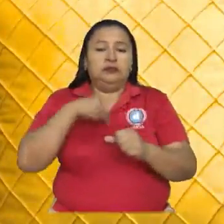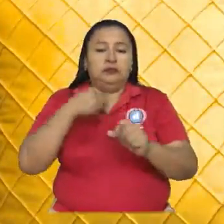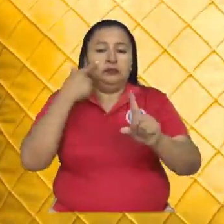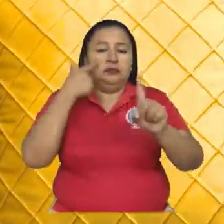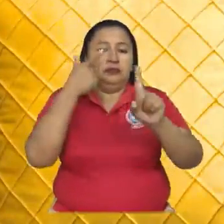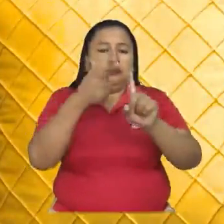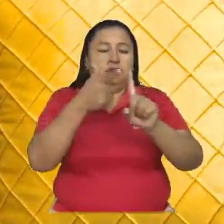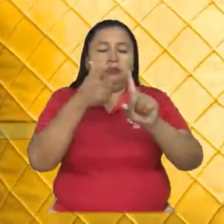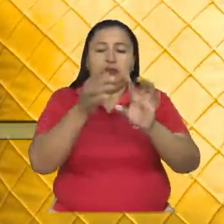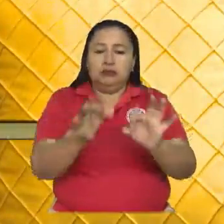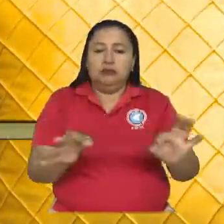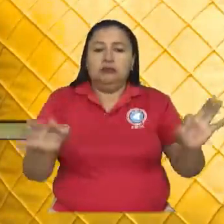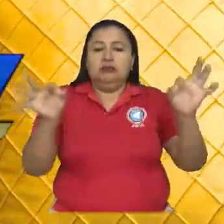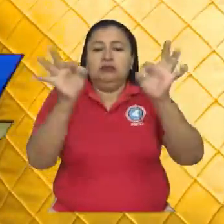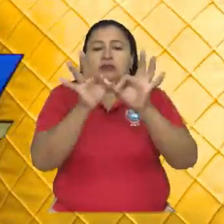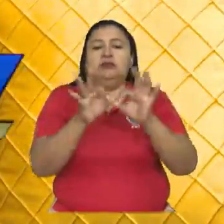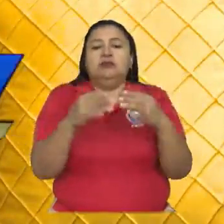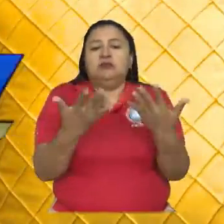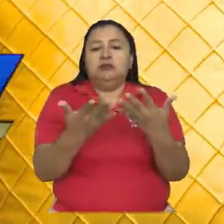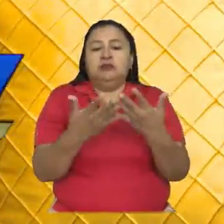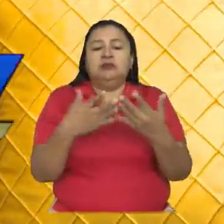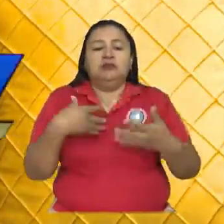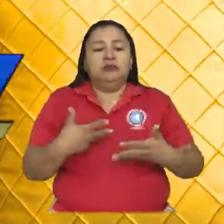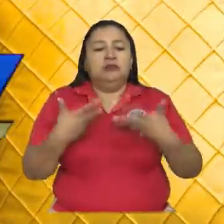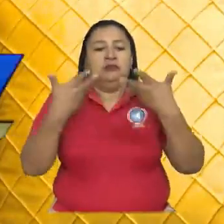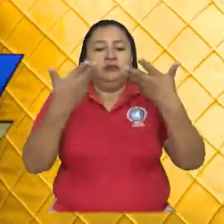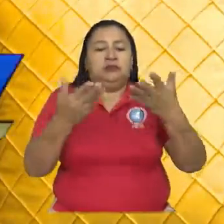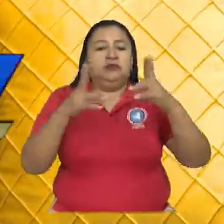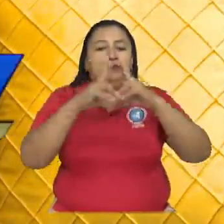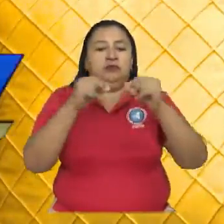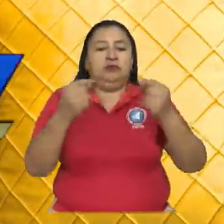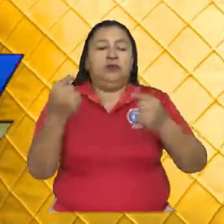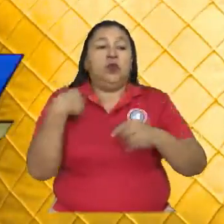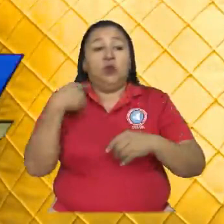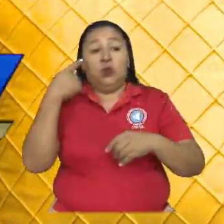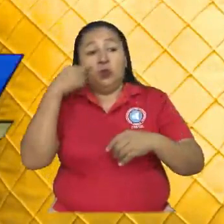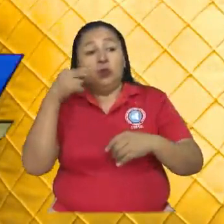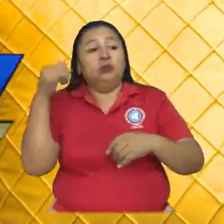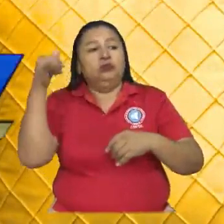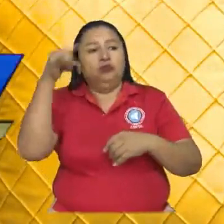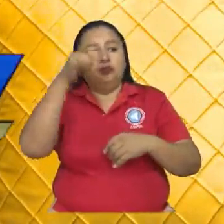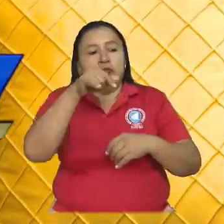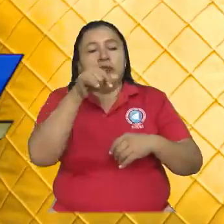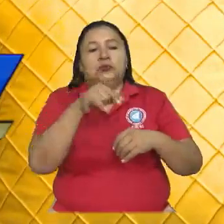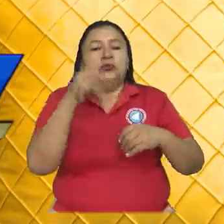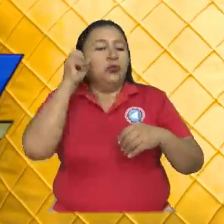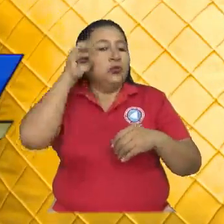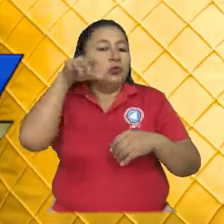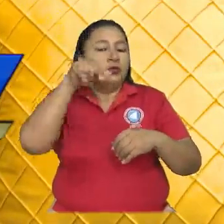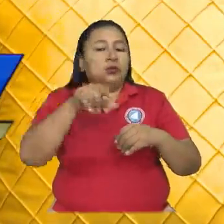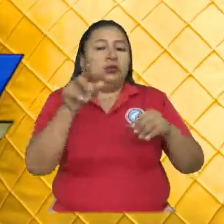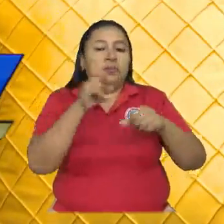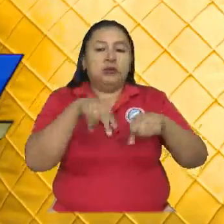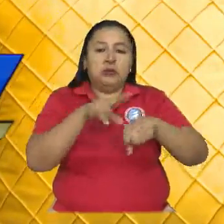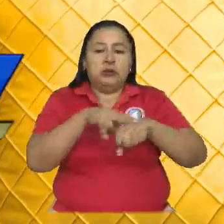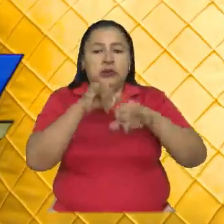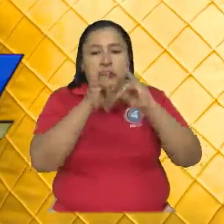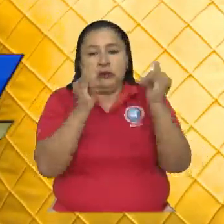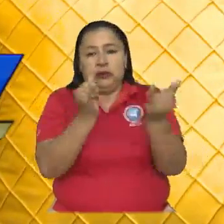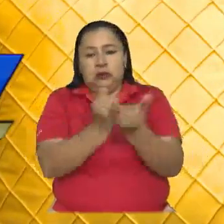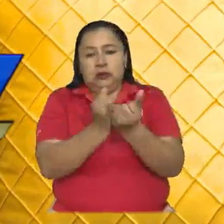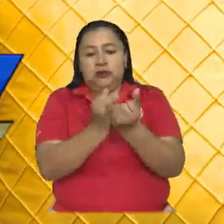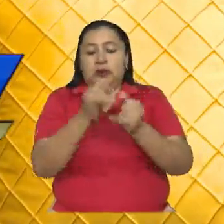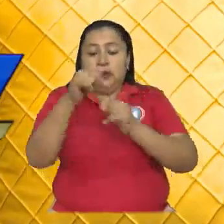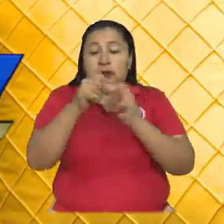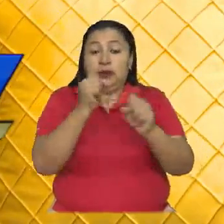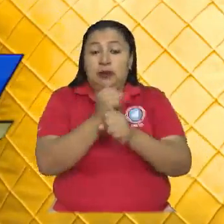objetivo fundamental es posicionar a Nicaragua como un destino turístico nacional e internacional. Este